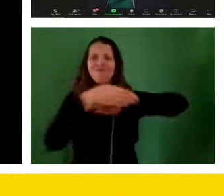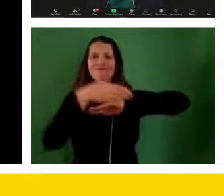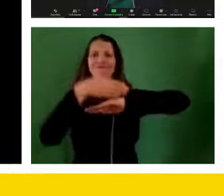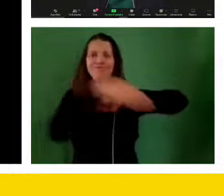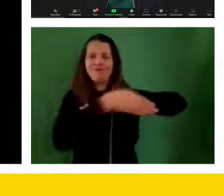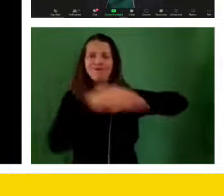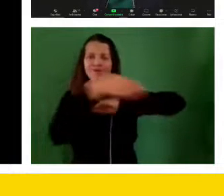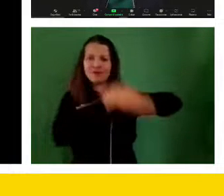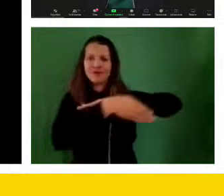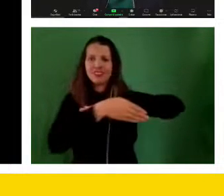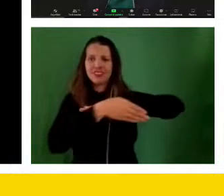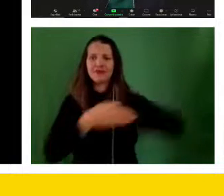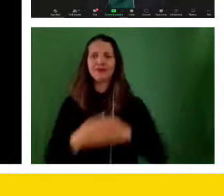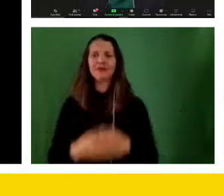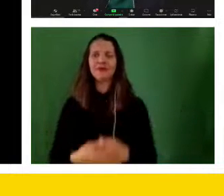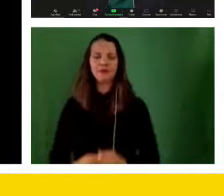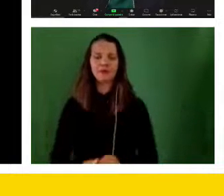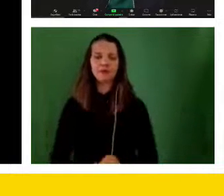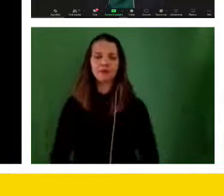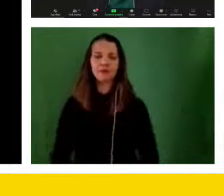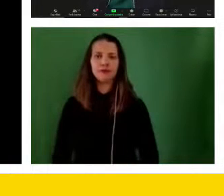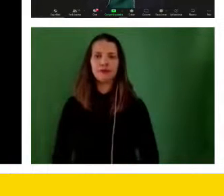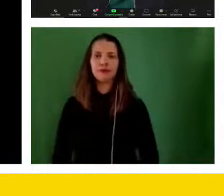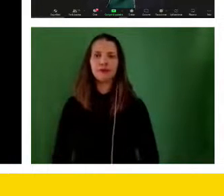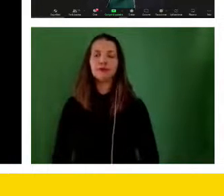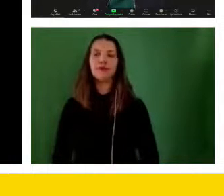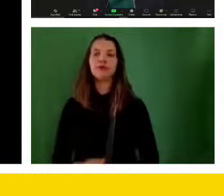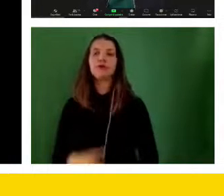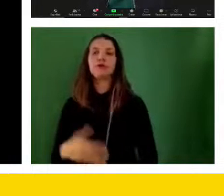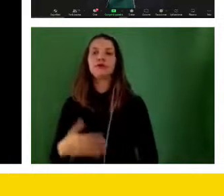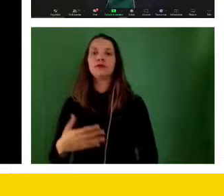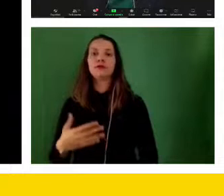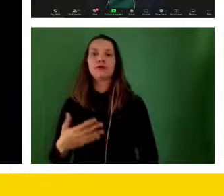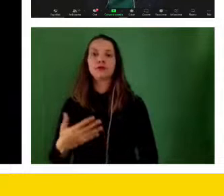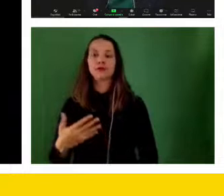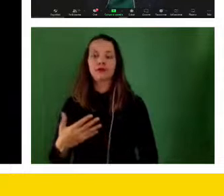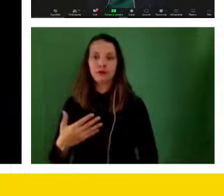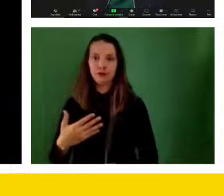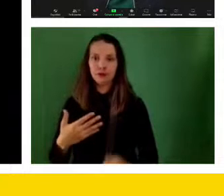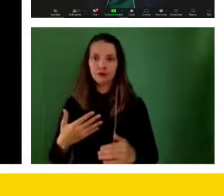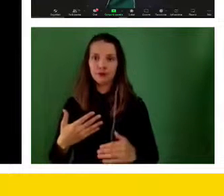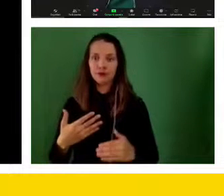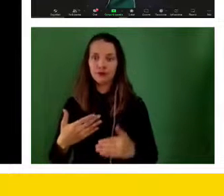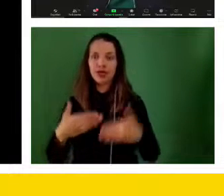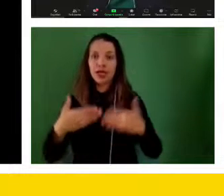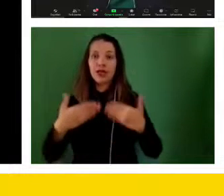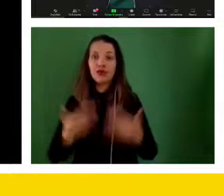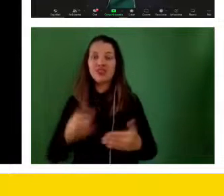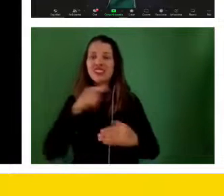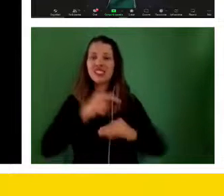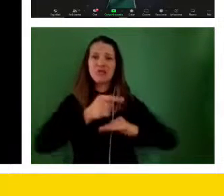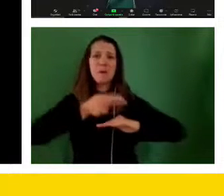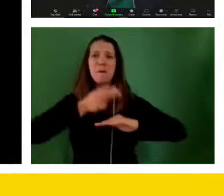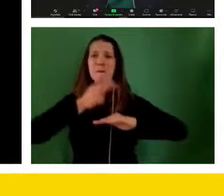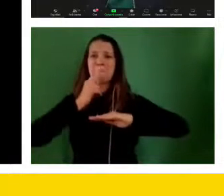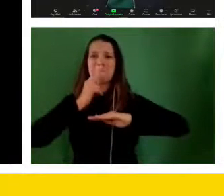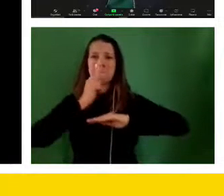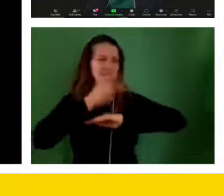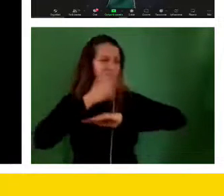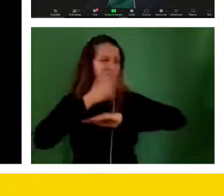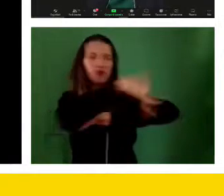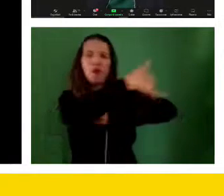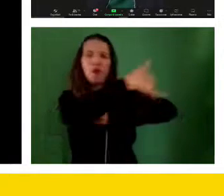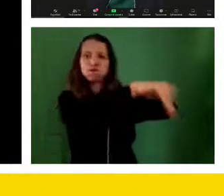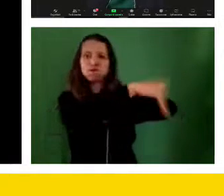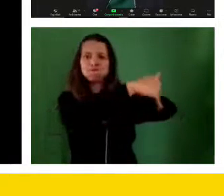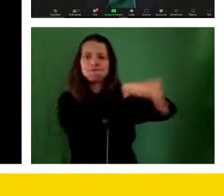Real es cruzar una avenida de tránsito de muy alto flujo, incluyendo